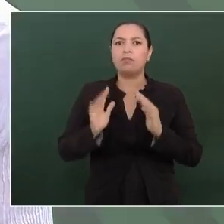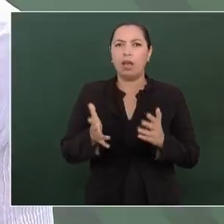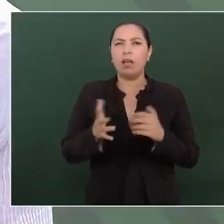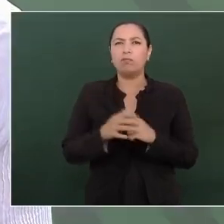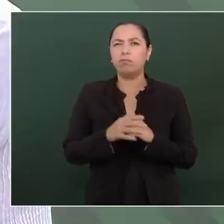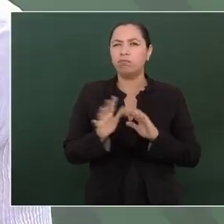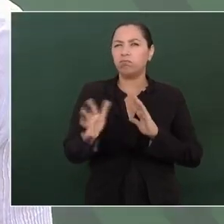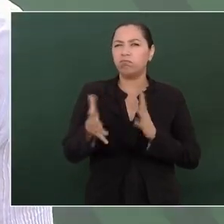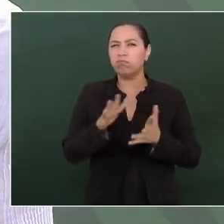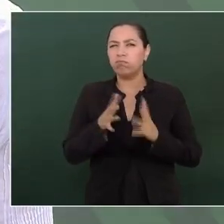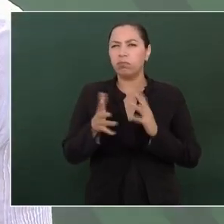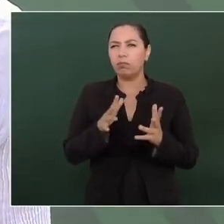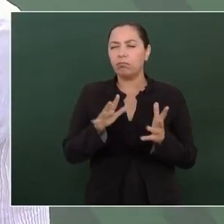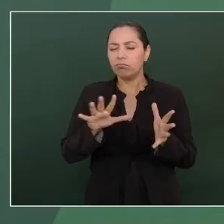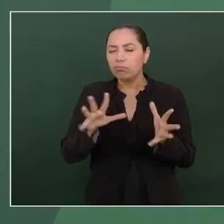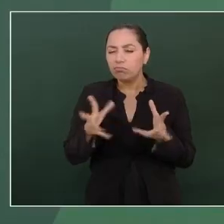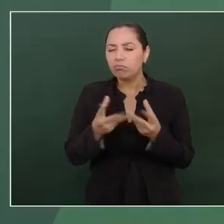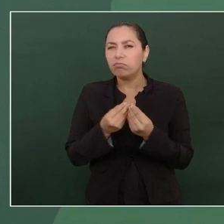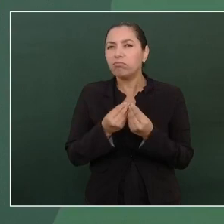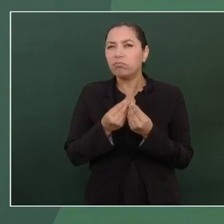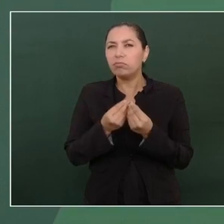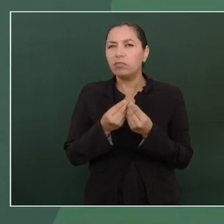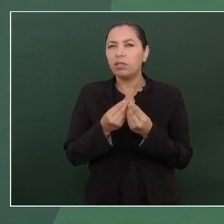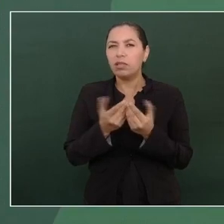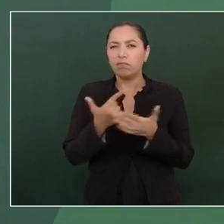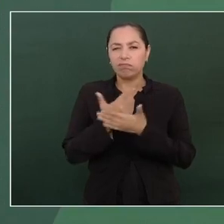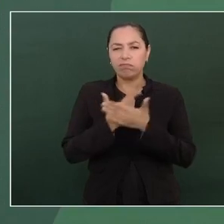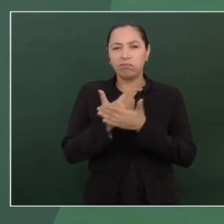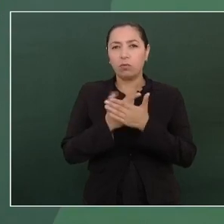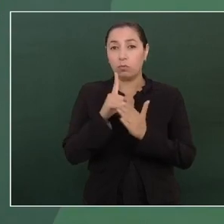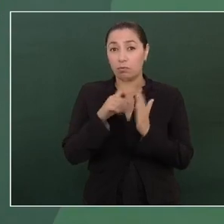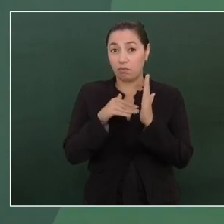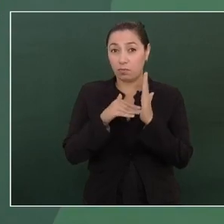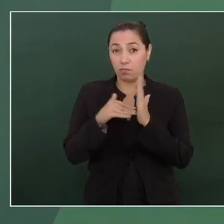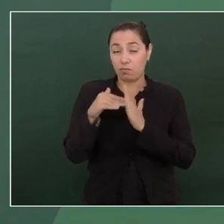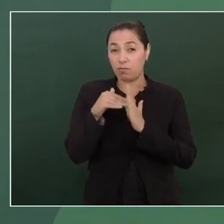cerca de 1 millón de